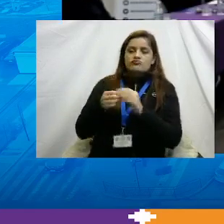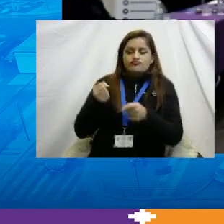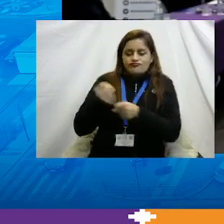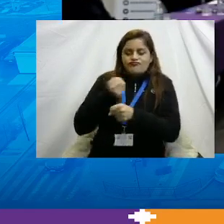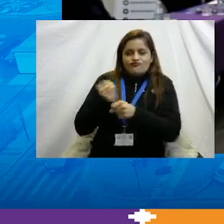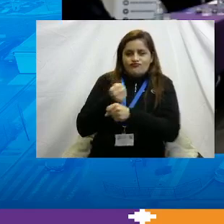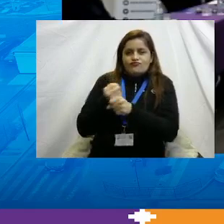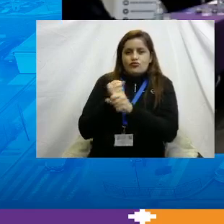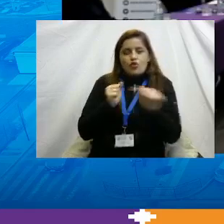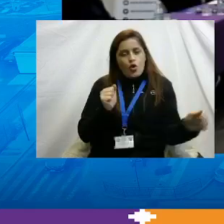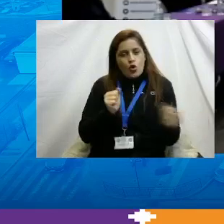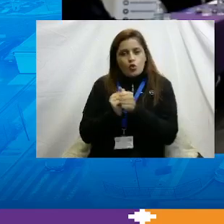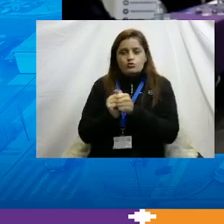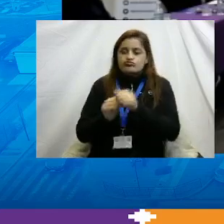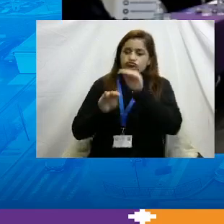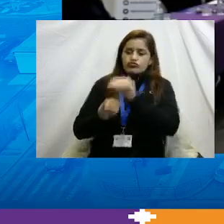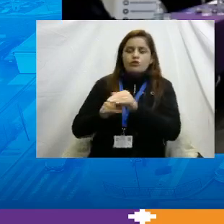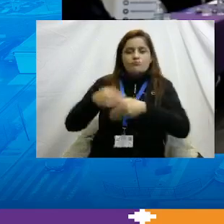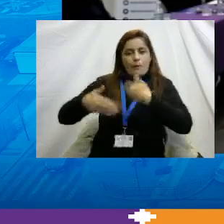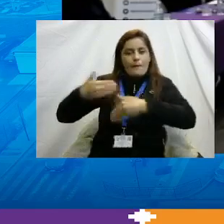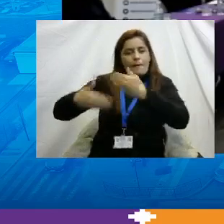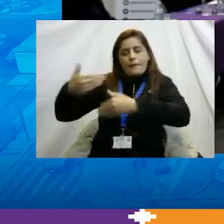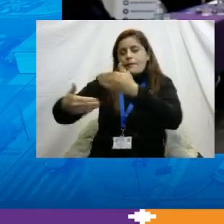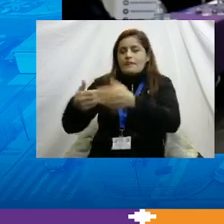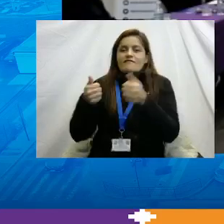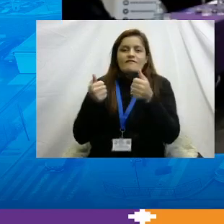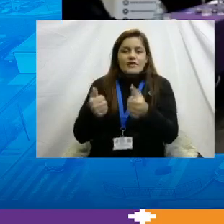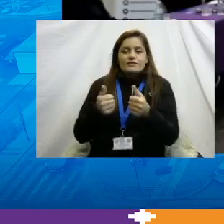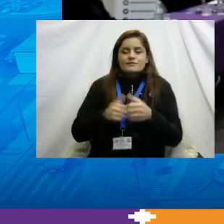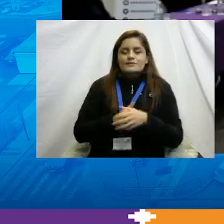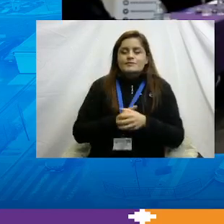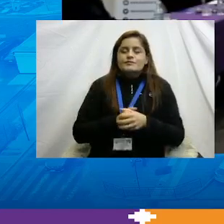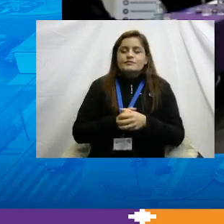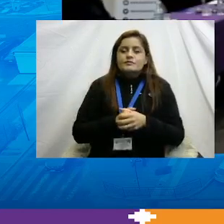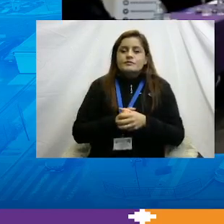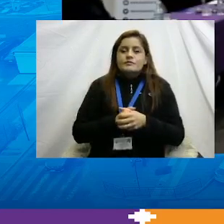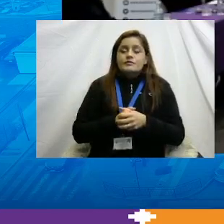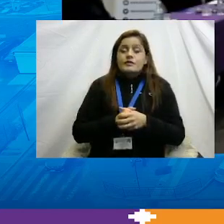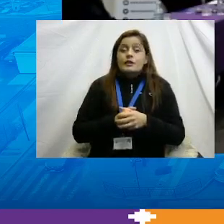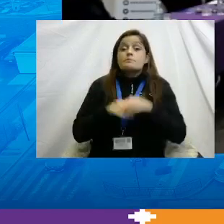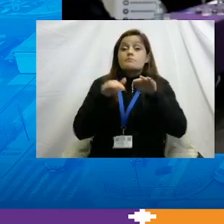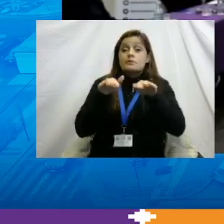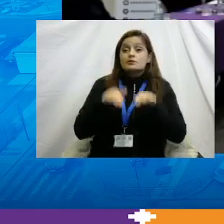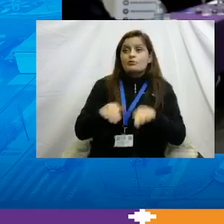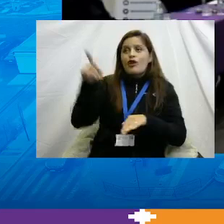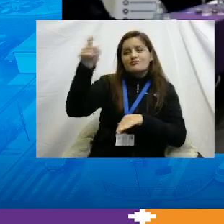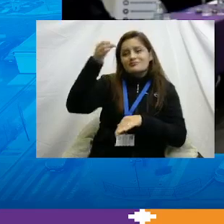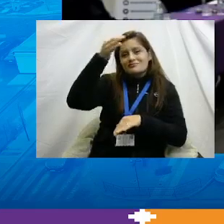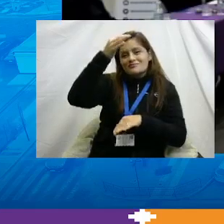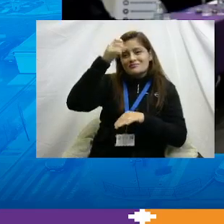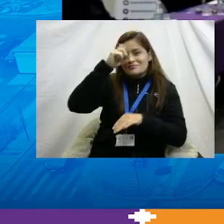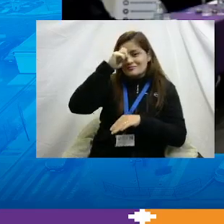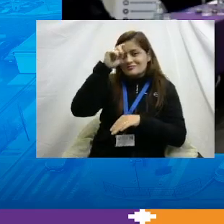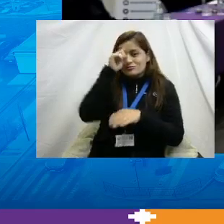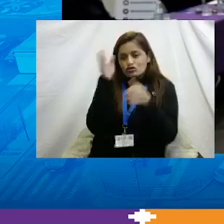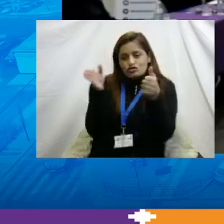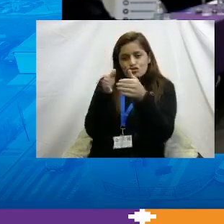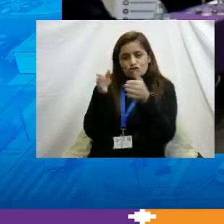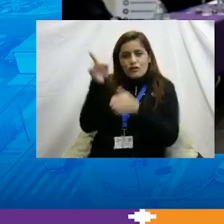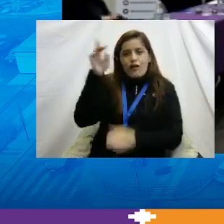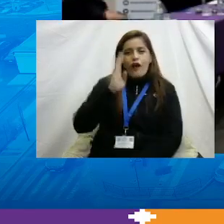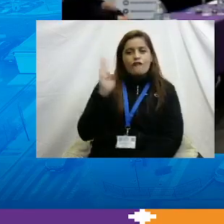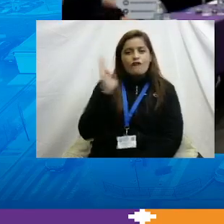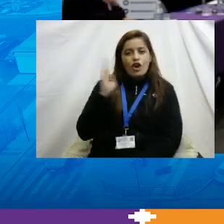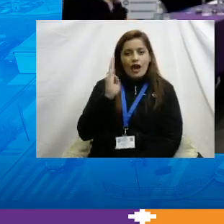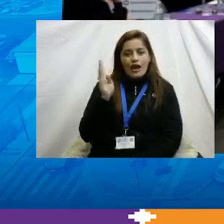trabajo adelante. Y como mencionaba también sobre la posta de Bollenar, bueno, hay varias situaciones que se han estado